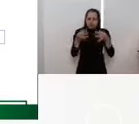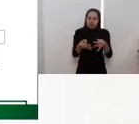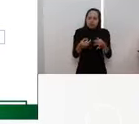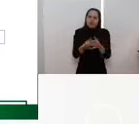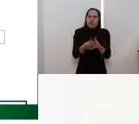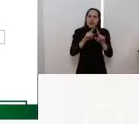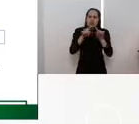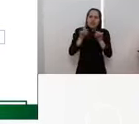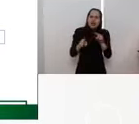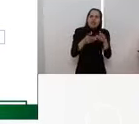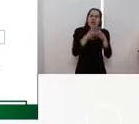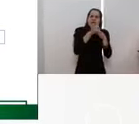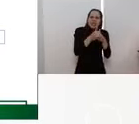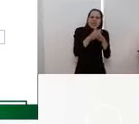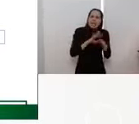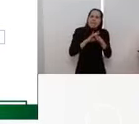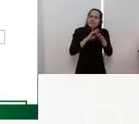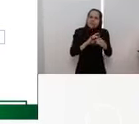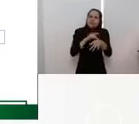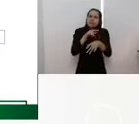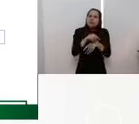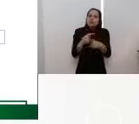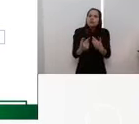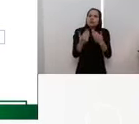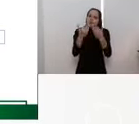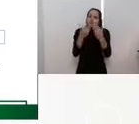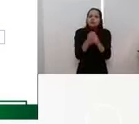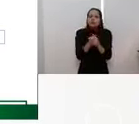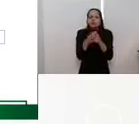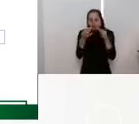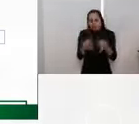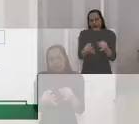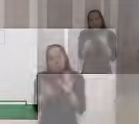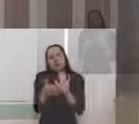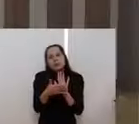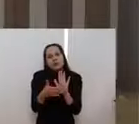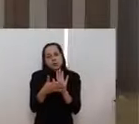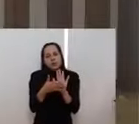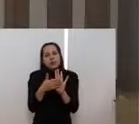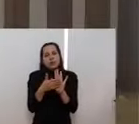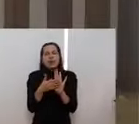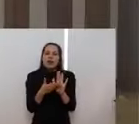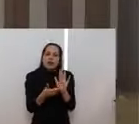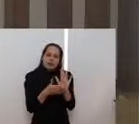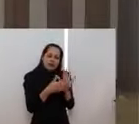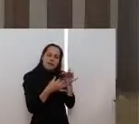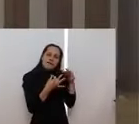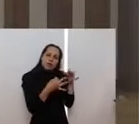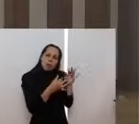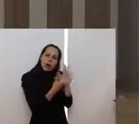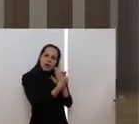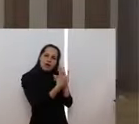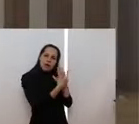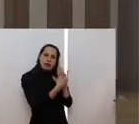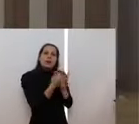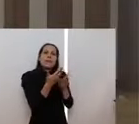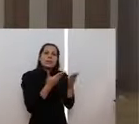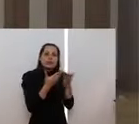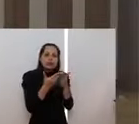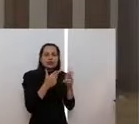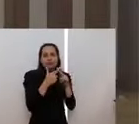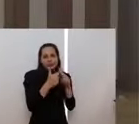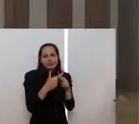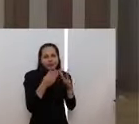diferentes guías médicas y estamos soportando de manera adecuada las facturas de la prestación de los servicios para su correspondiente